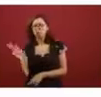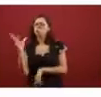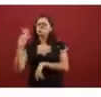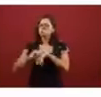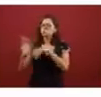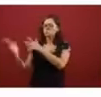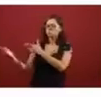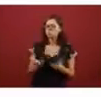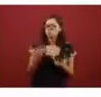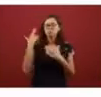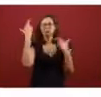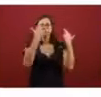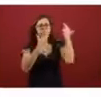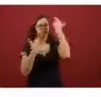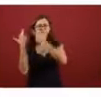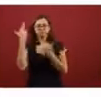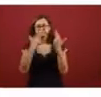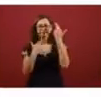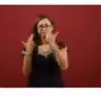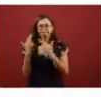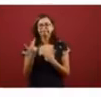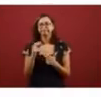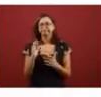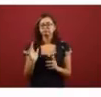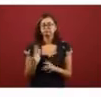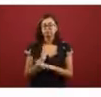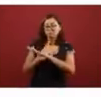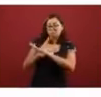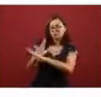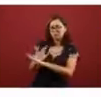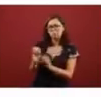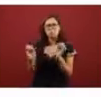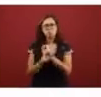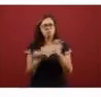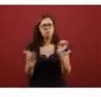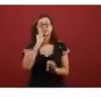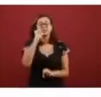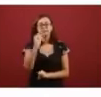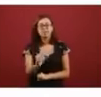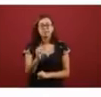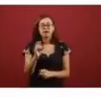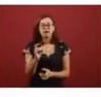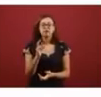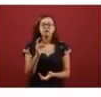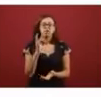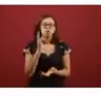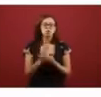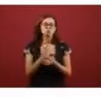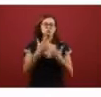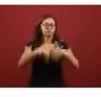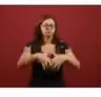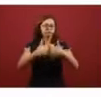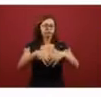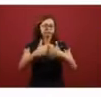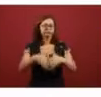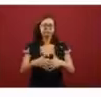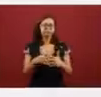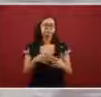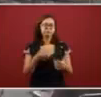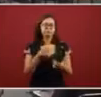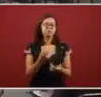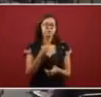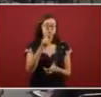verificar o visitar, no tenemos ninguna negativa y un número muy reducido de bombas inmovilizadas.